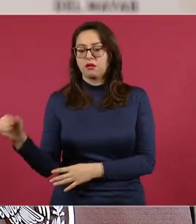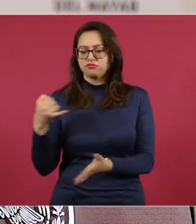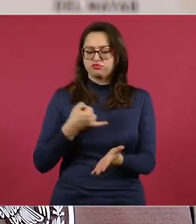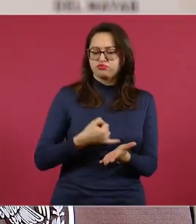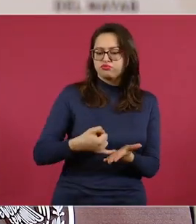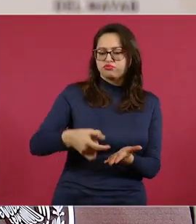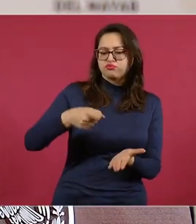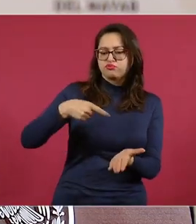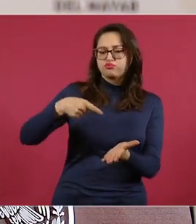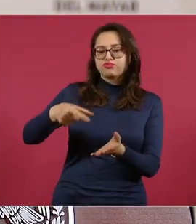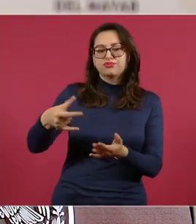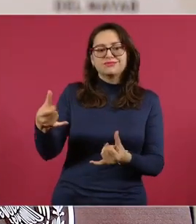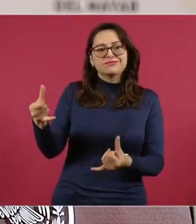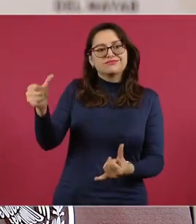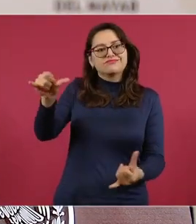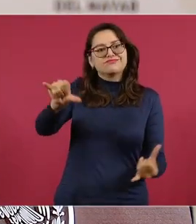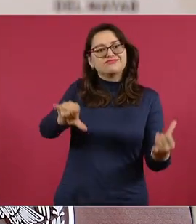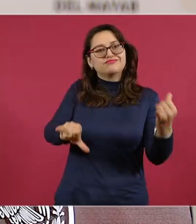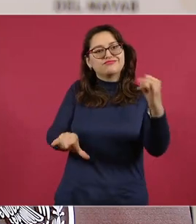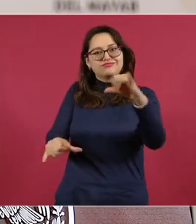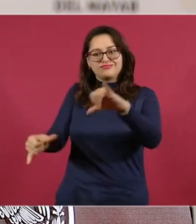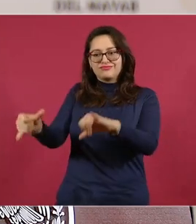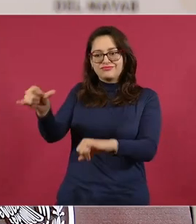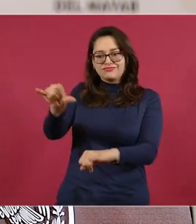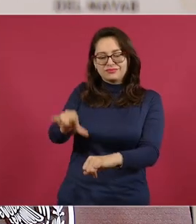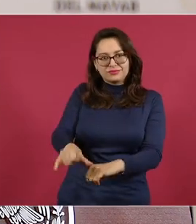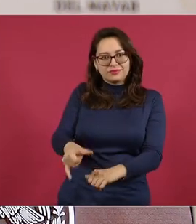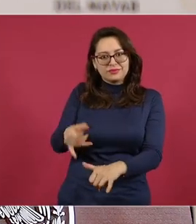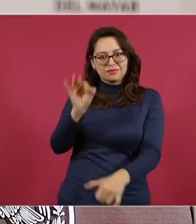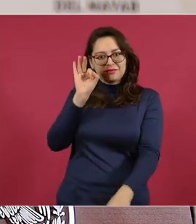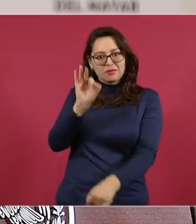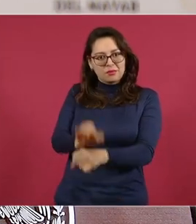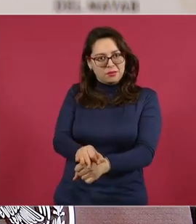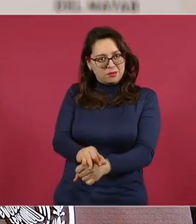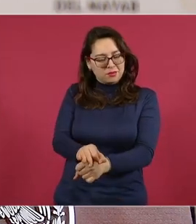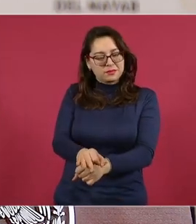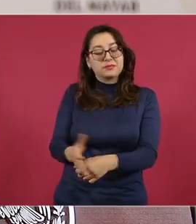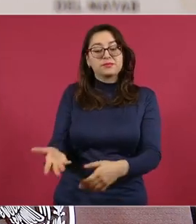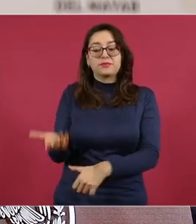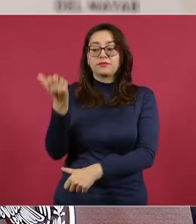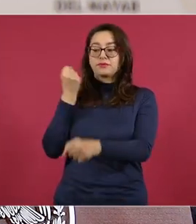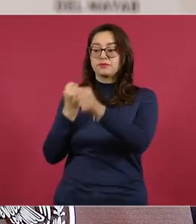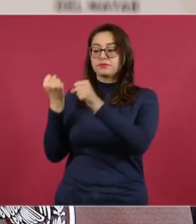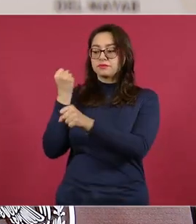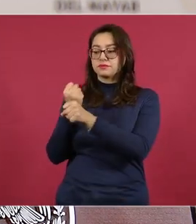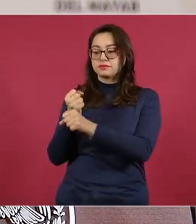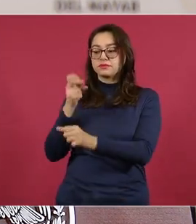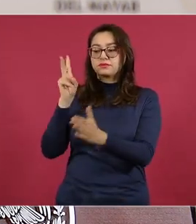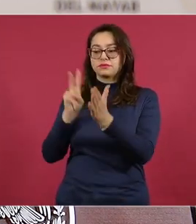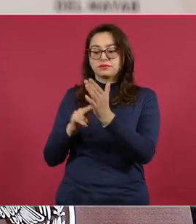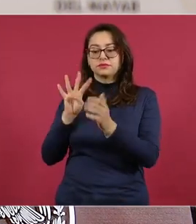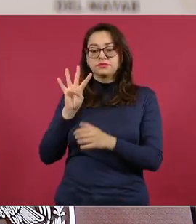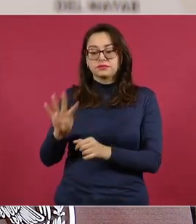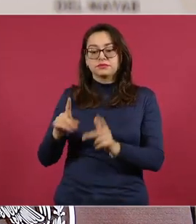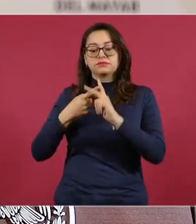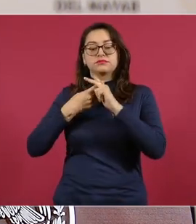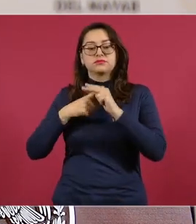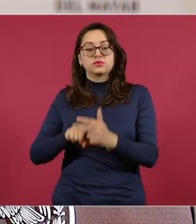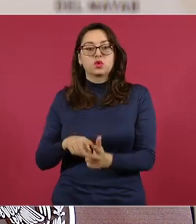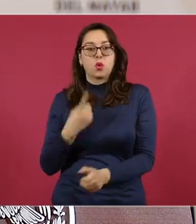inició por instrucción del señor presidente en el año 2019 como un programa piloto en el estado de